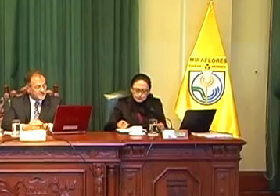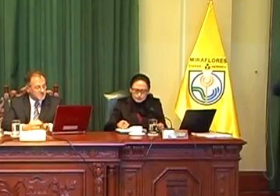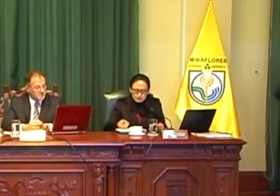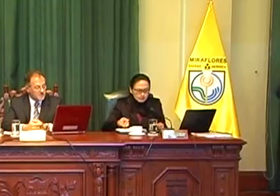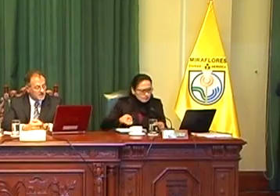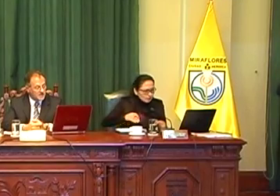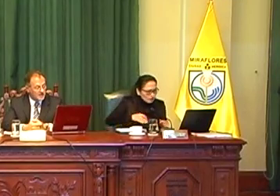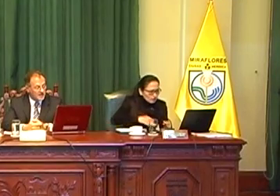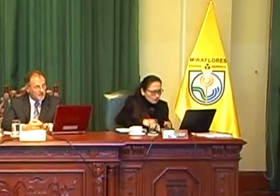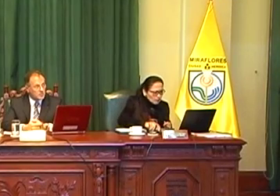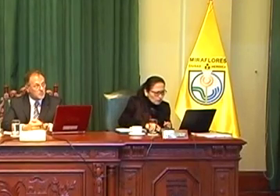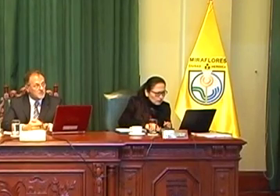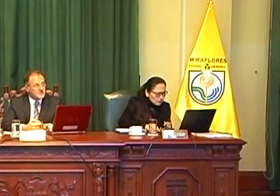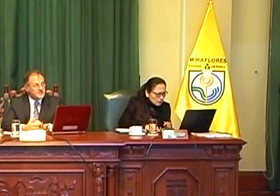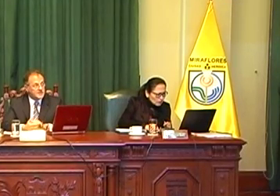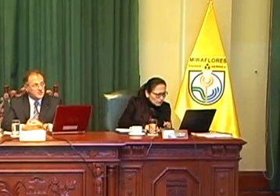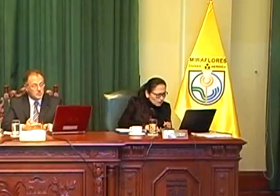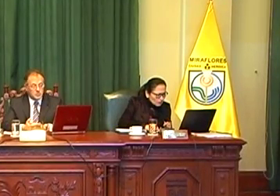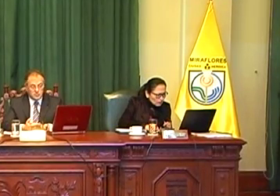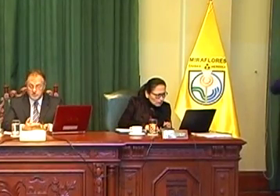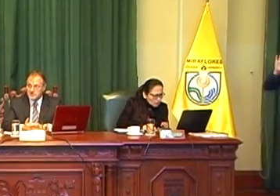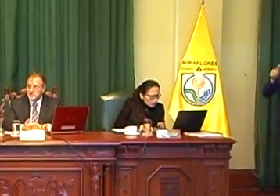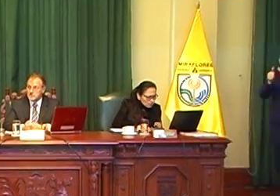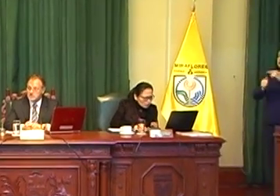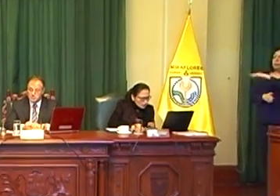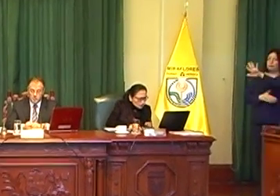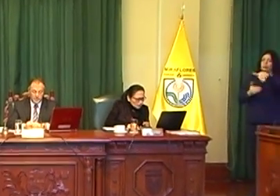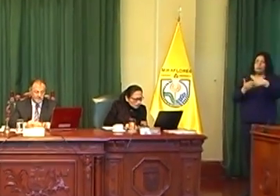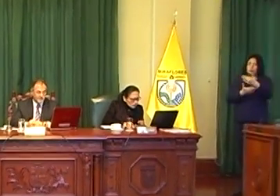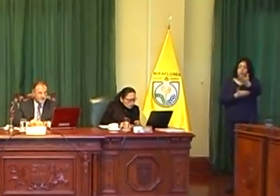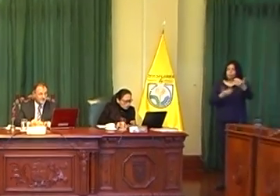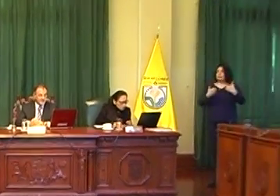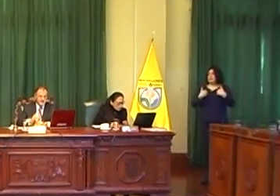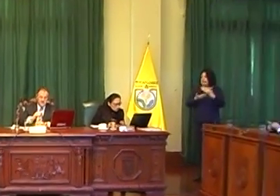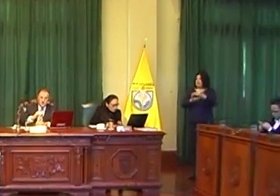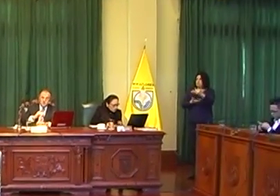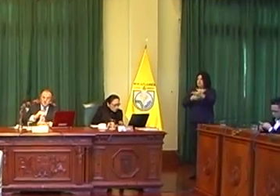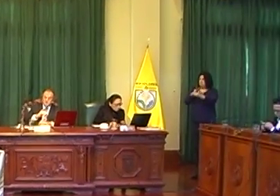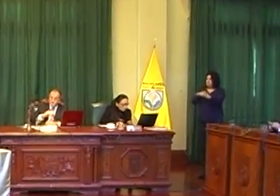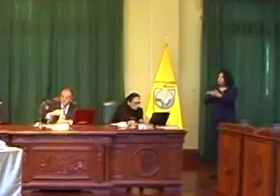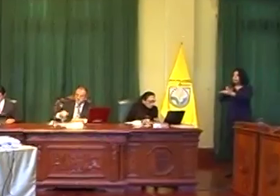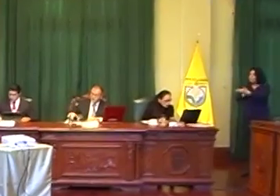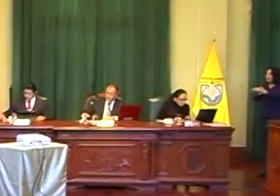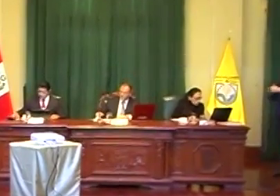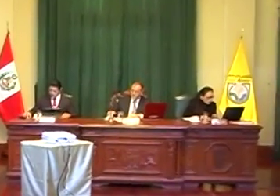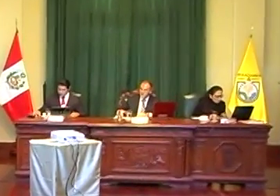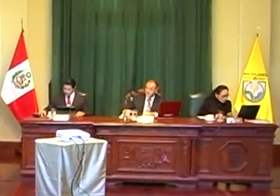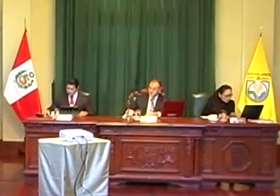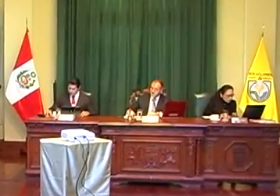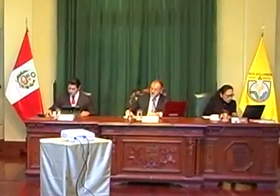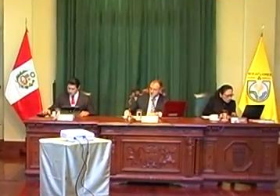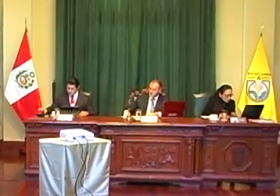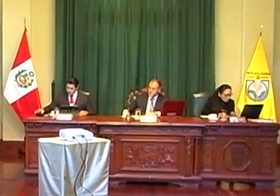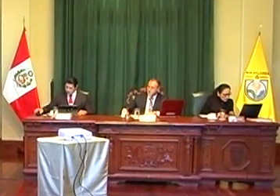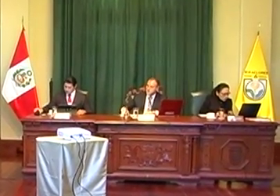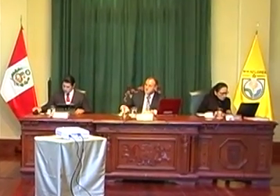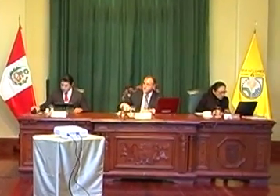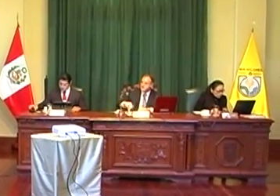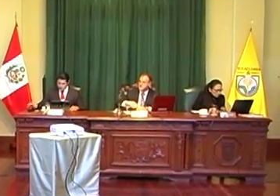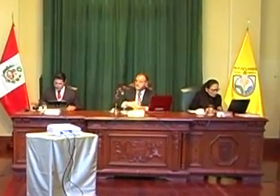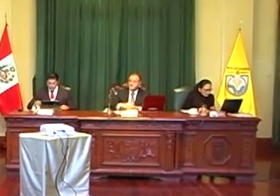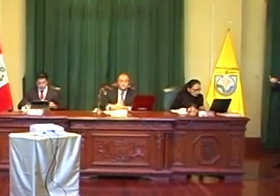16 de septiembre del año 2016 que todos ustedes tienen en su poder. Si hay alguna observación, por favor, exprésenla en este